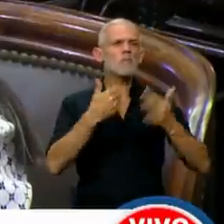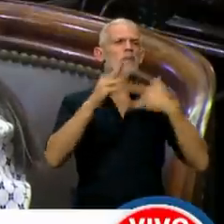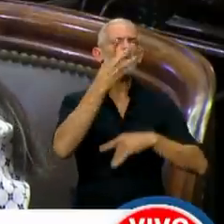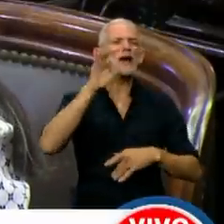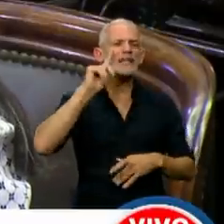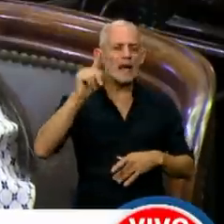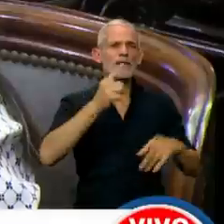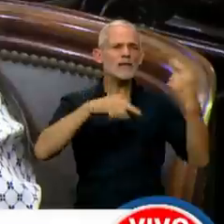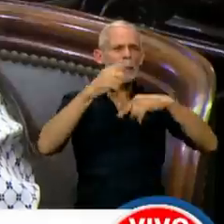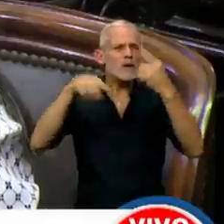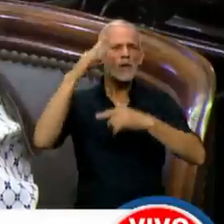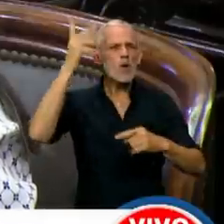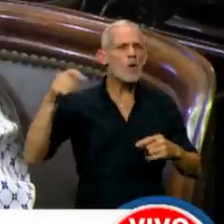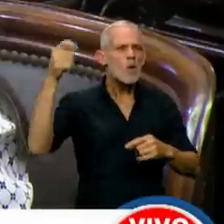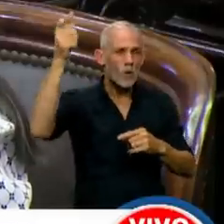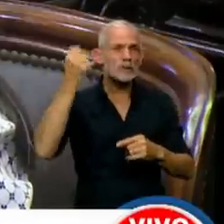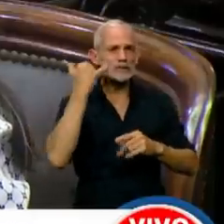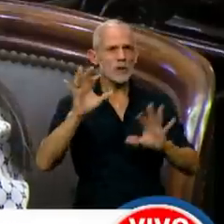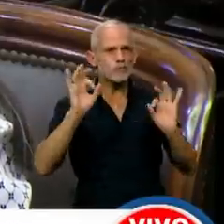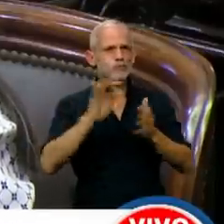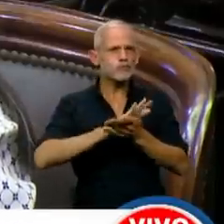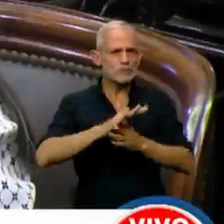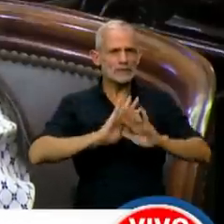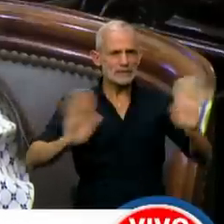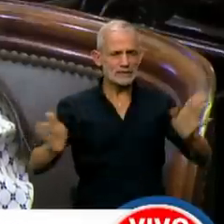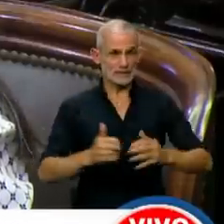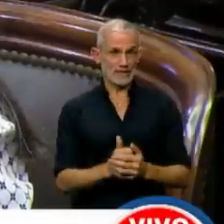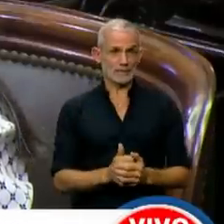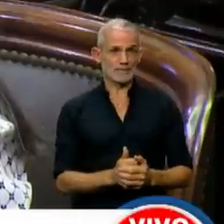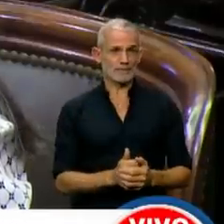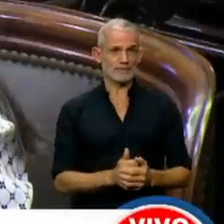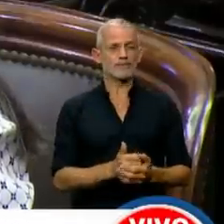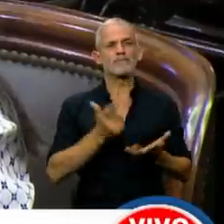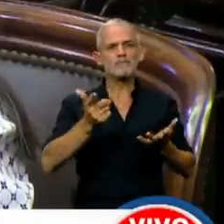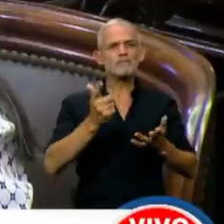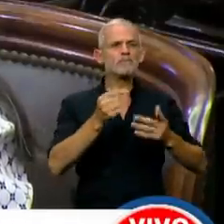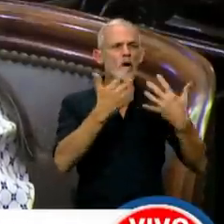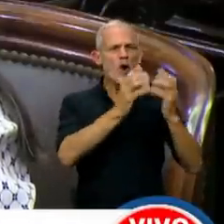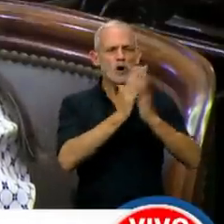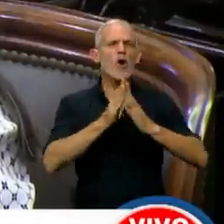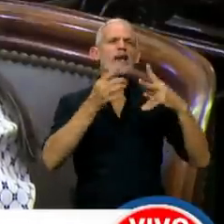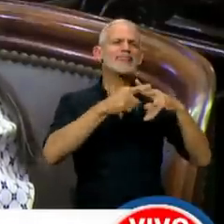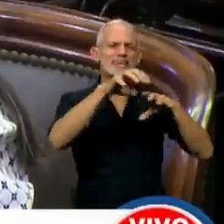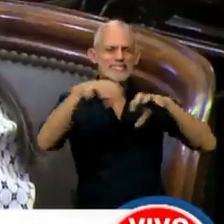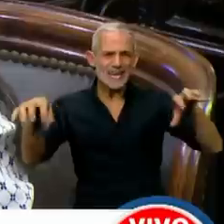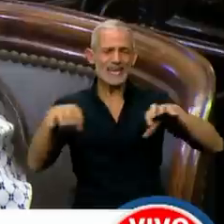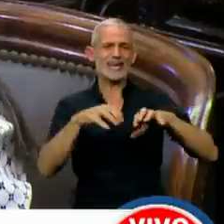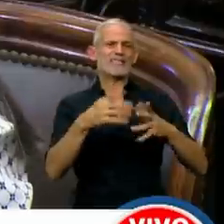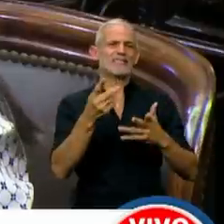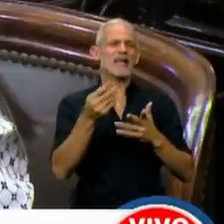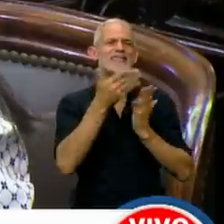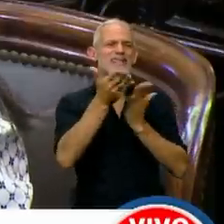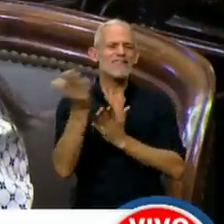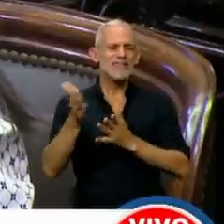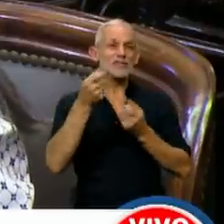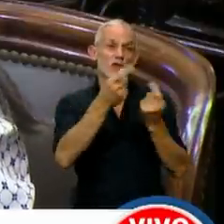trámites judicial izados se ha puesto en orden talleres prestadores de